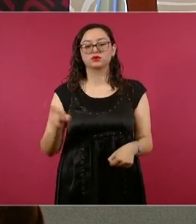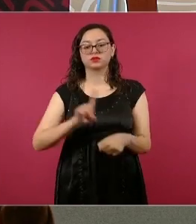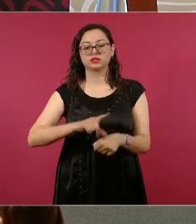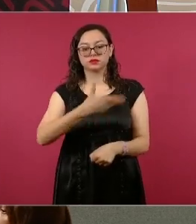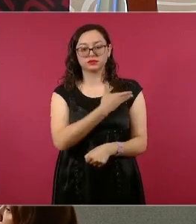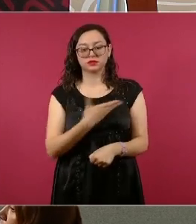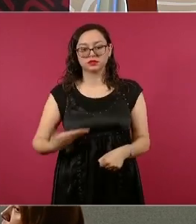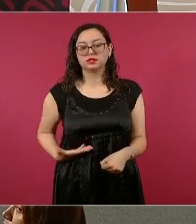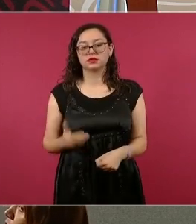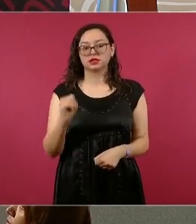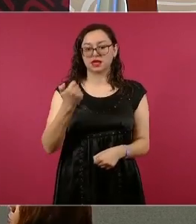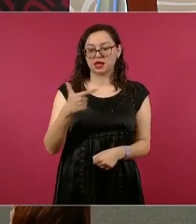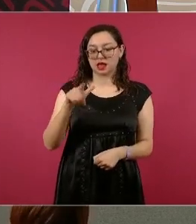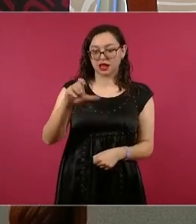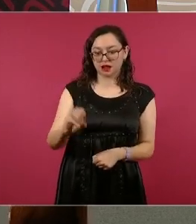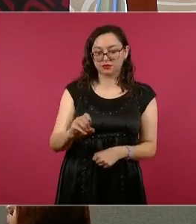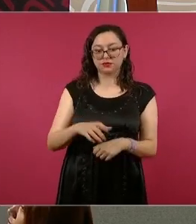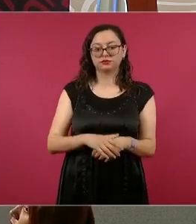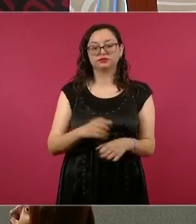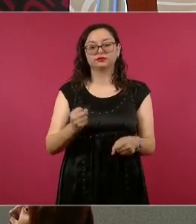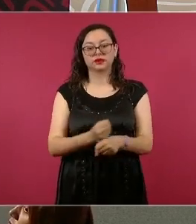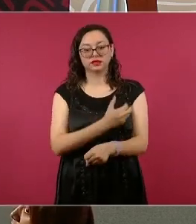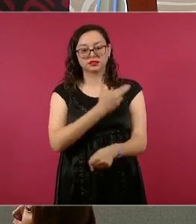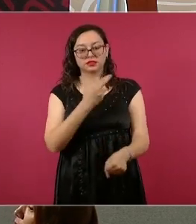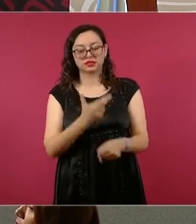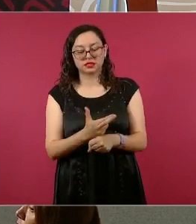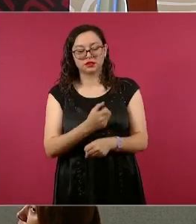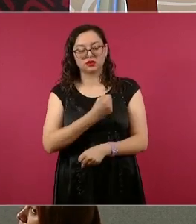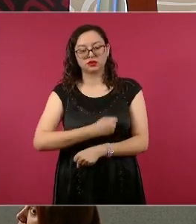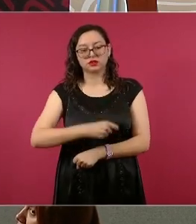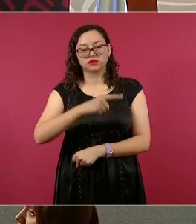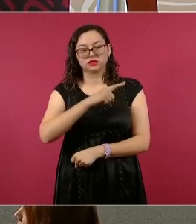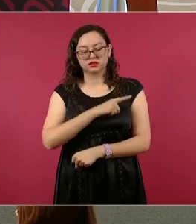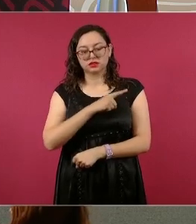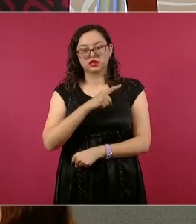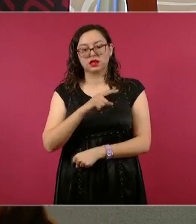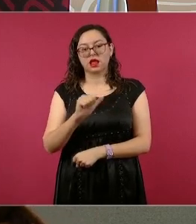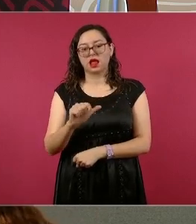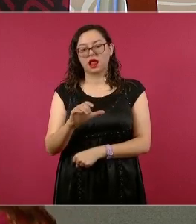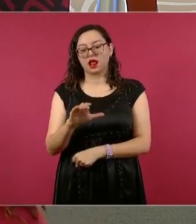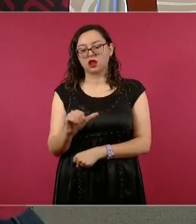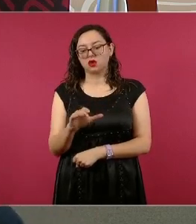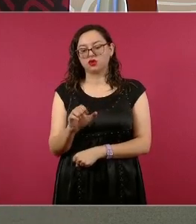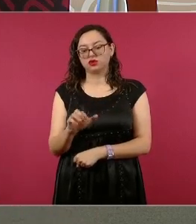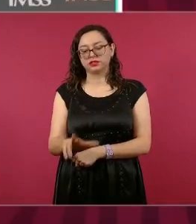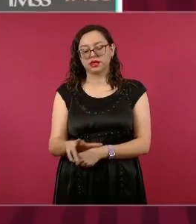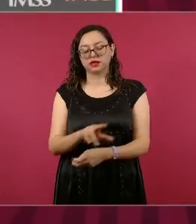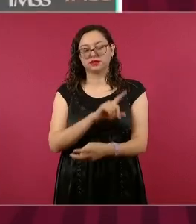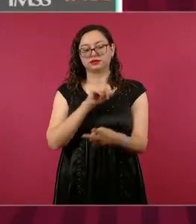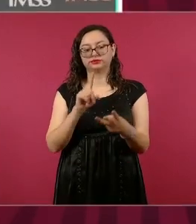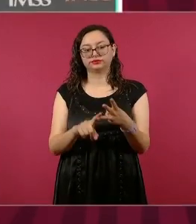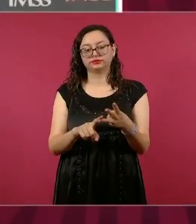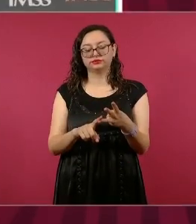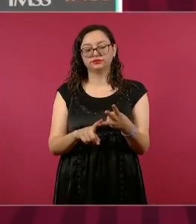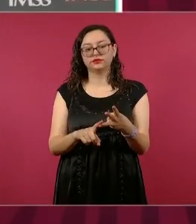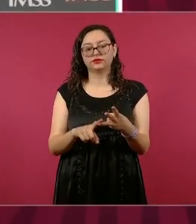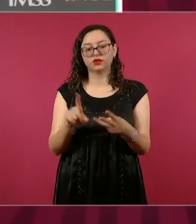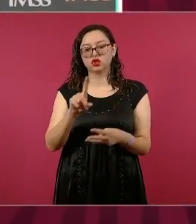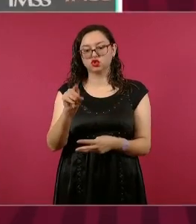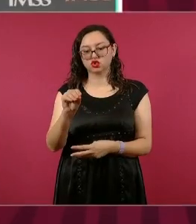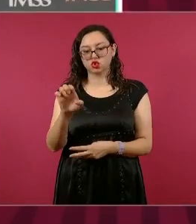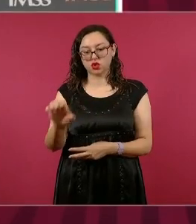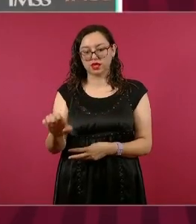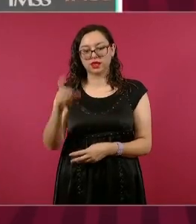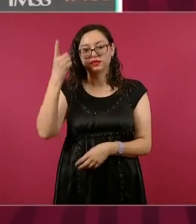Saludo con respeto al señor secretario de Salud, Jorge Alcocer, al maestro Zoé, director general del Instituto Mexicano del